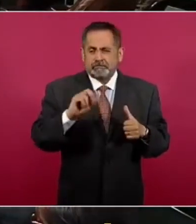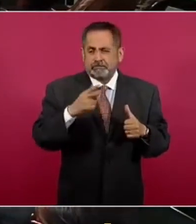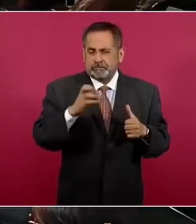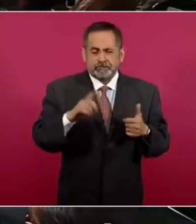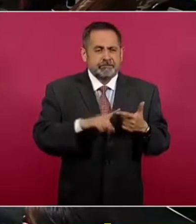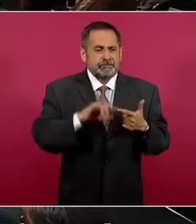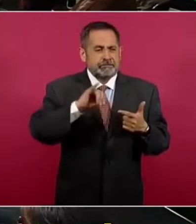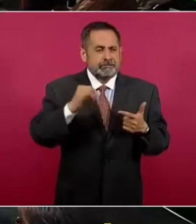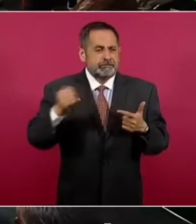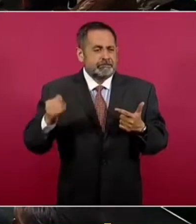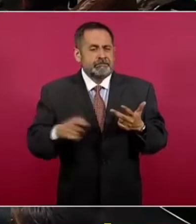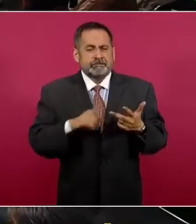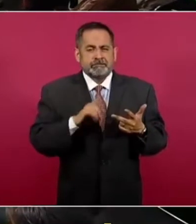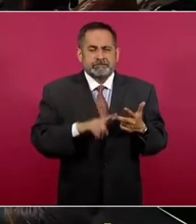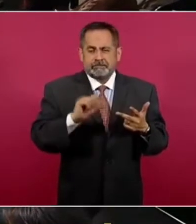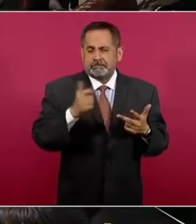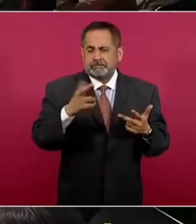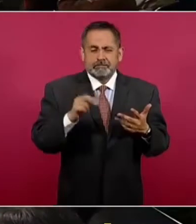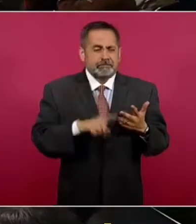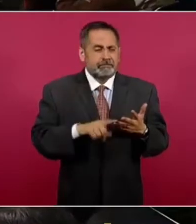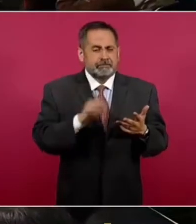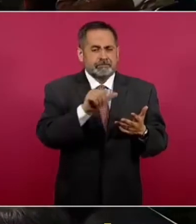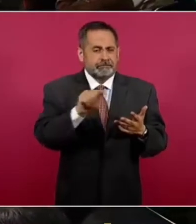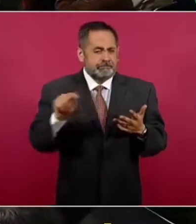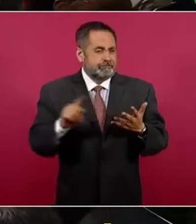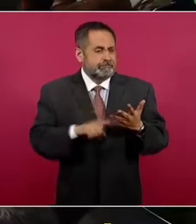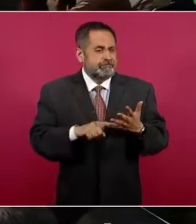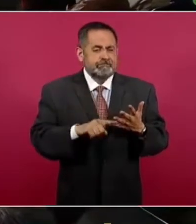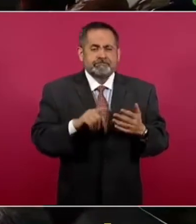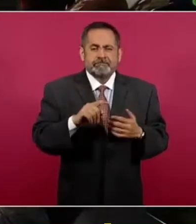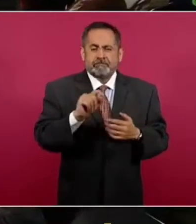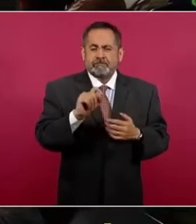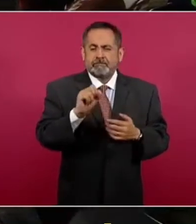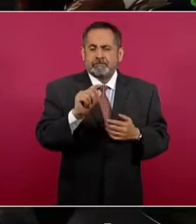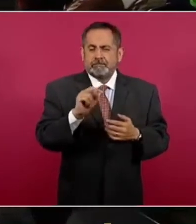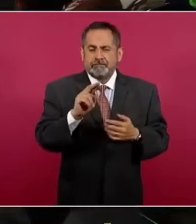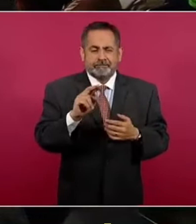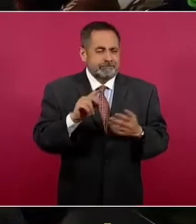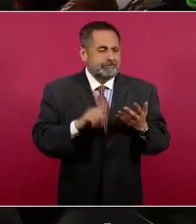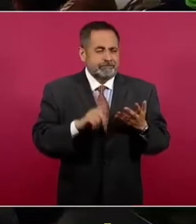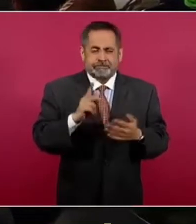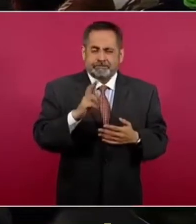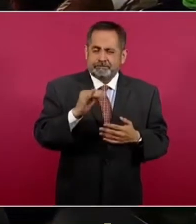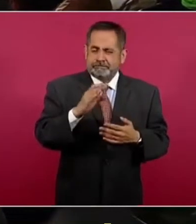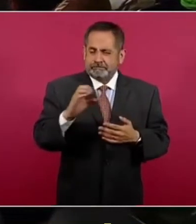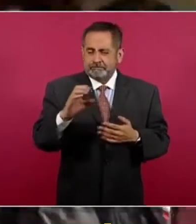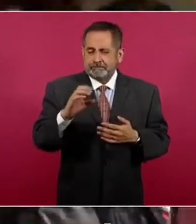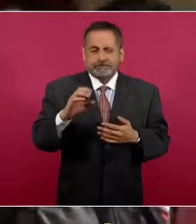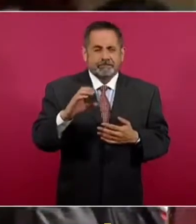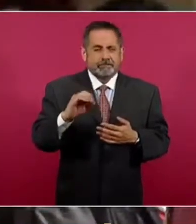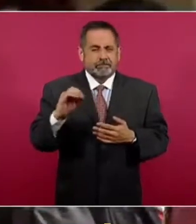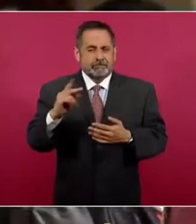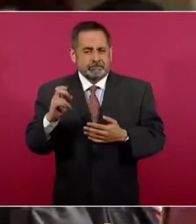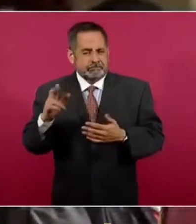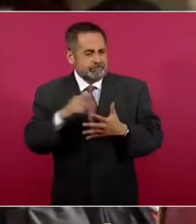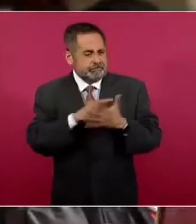& Johnson, Syngenta Agro, AT&T, Kansas City Southern de México, PricewaterhouseCoopers,